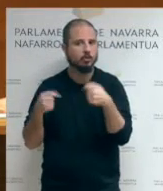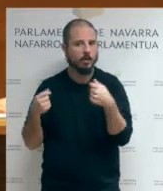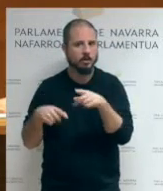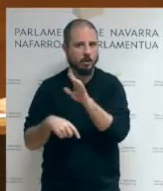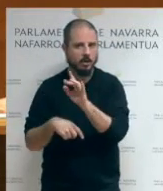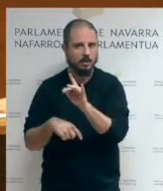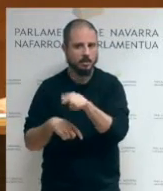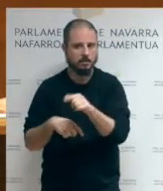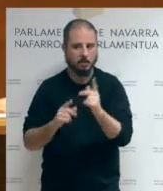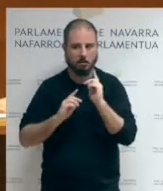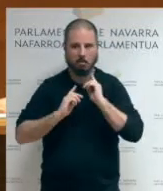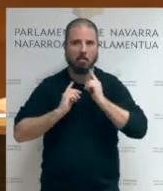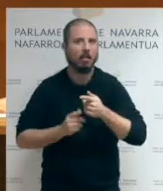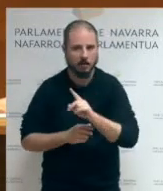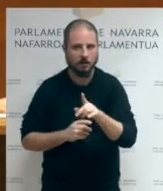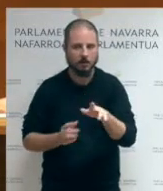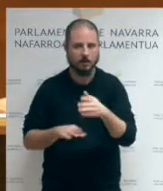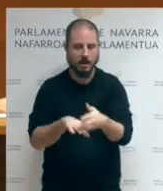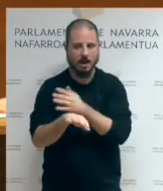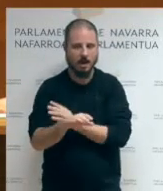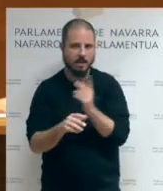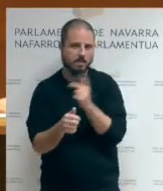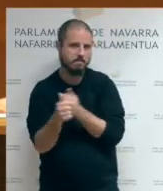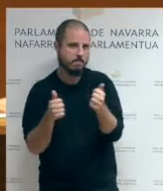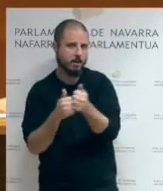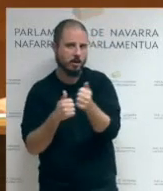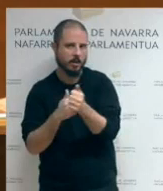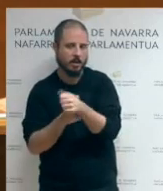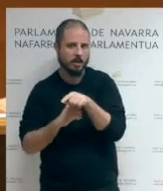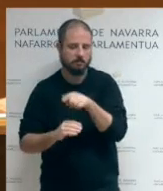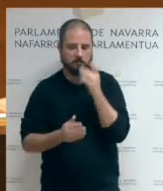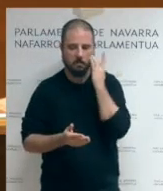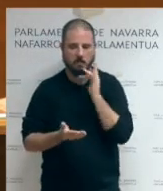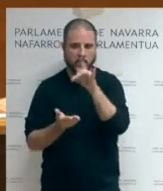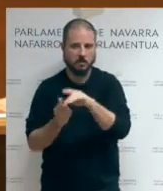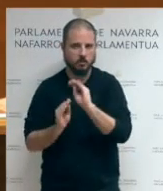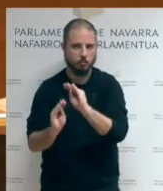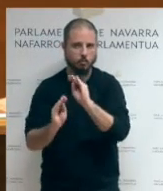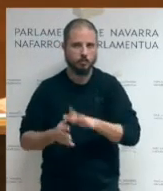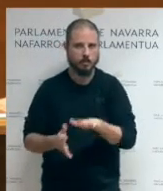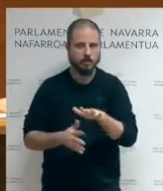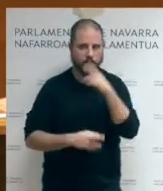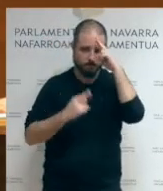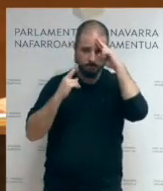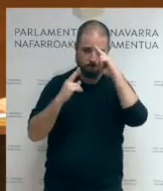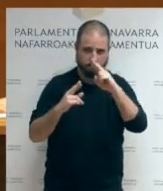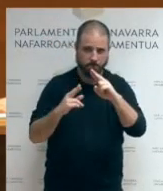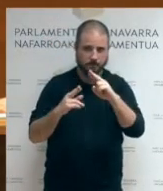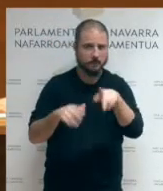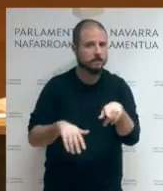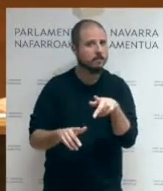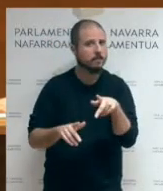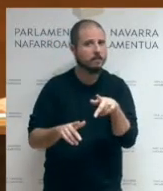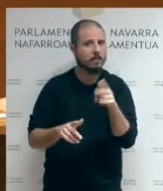precipitación, habiendo definido ya las prioridades y abordándola cuando tocara. Y, por supuesto, respetando en todo momento el